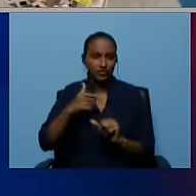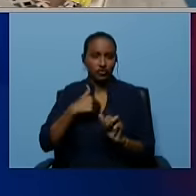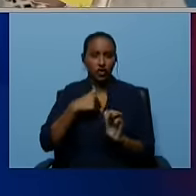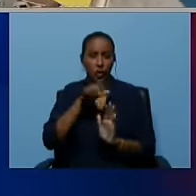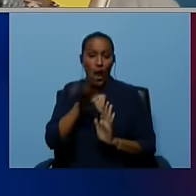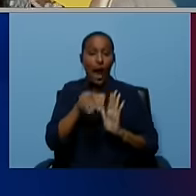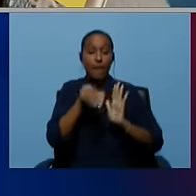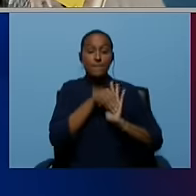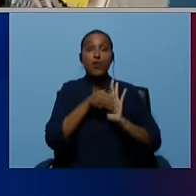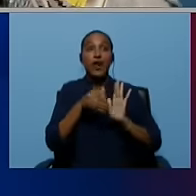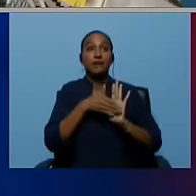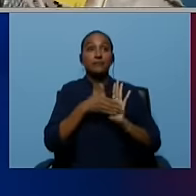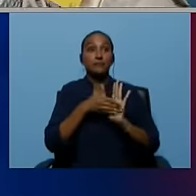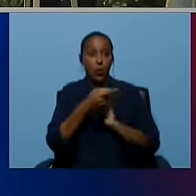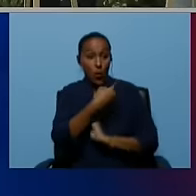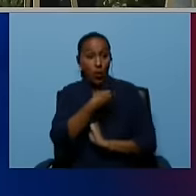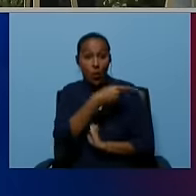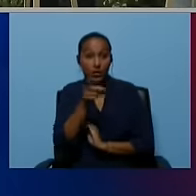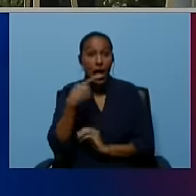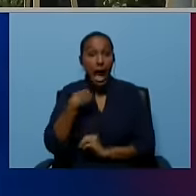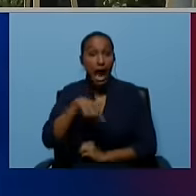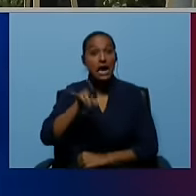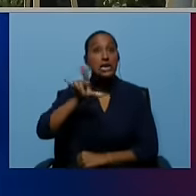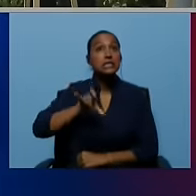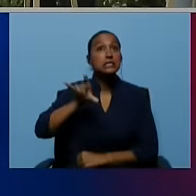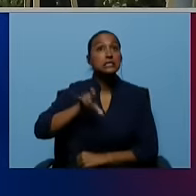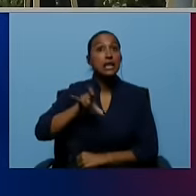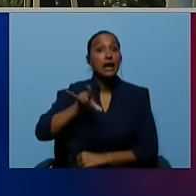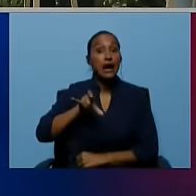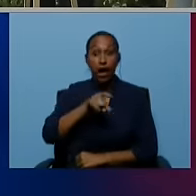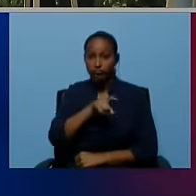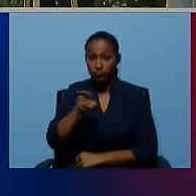¿Ustedes tienen Instagram? ¿Quiénes tienen Instagram aquí?